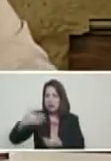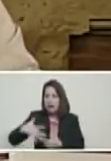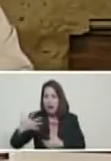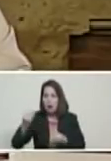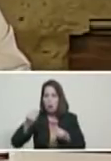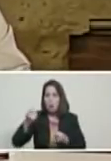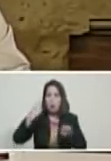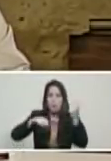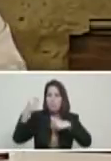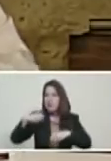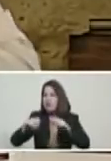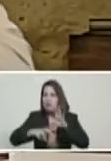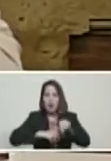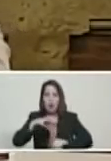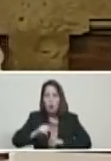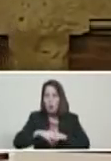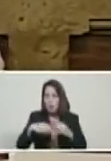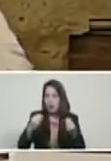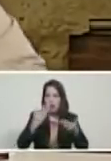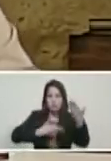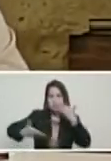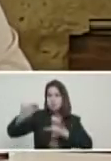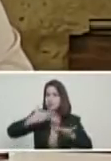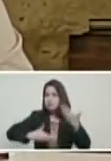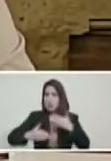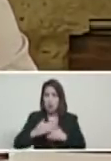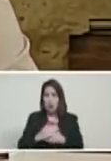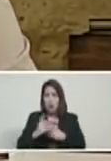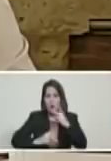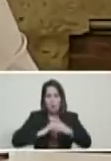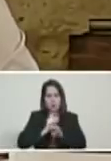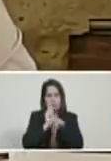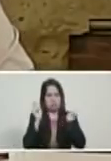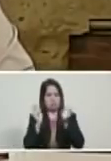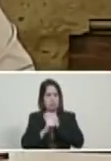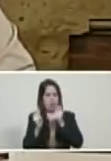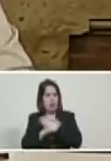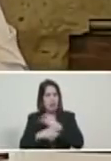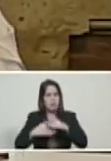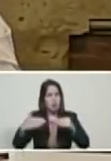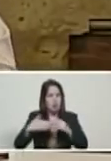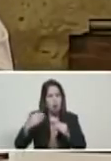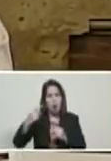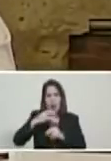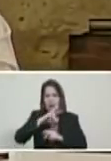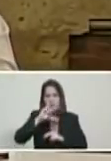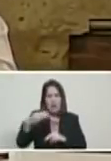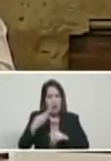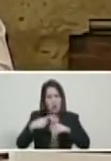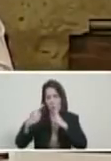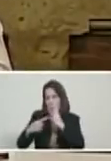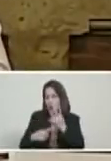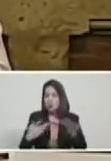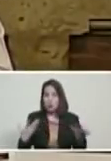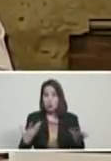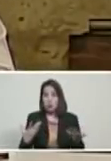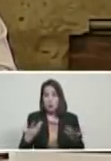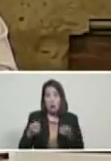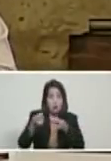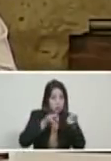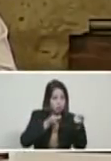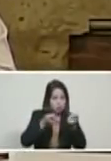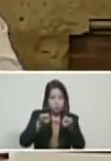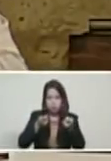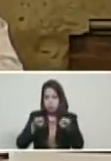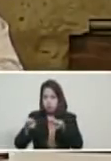comercialización, de los procesos cambiarios. Y vamos nosotros haciendo ajustes